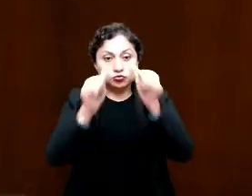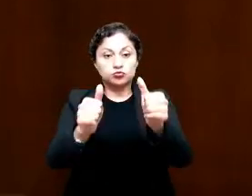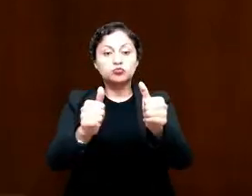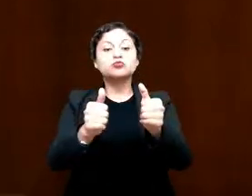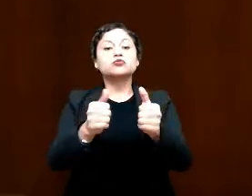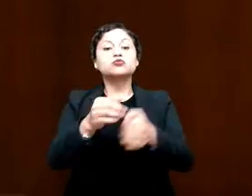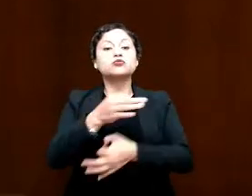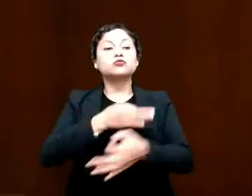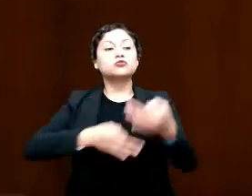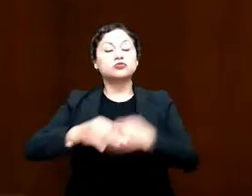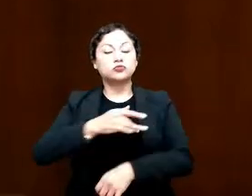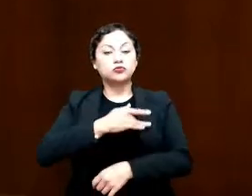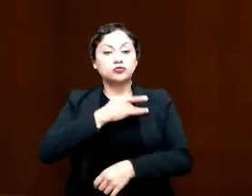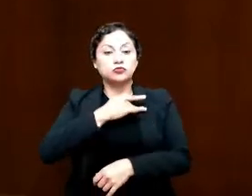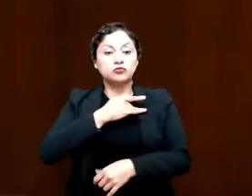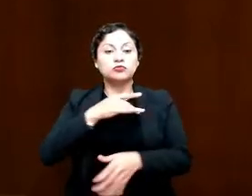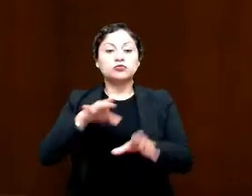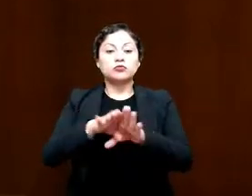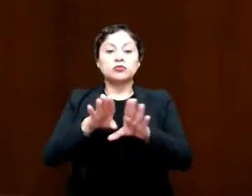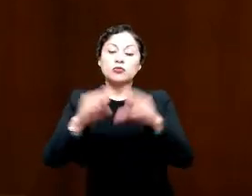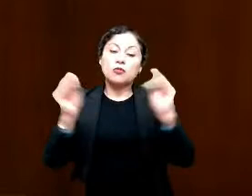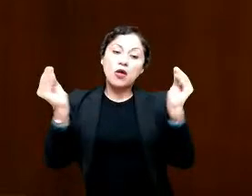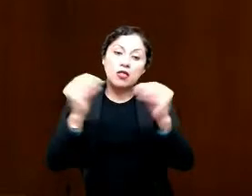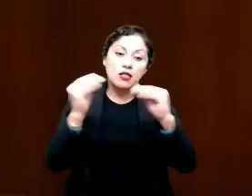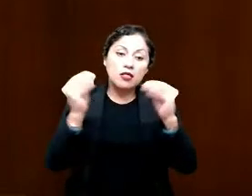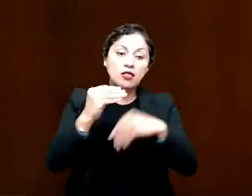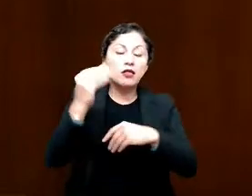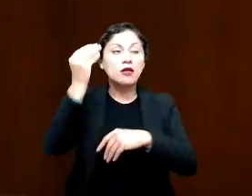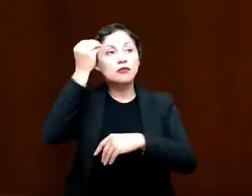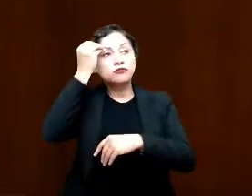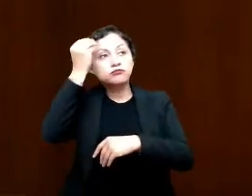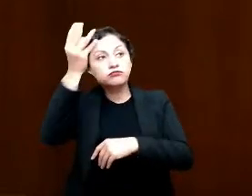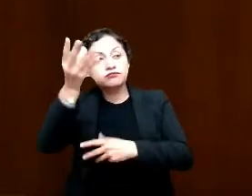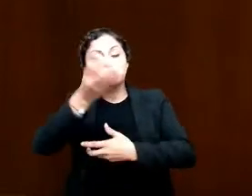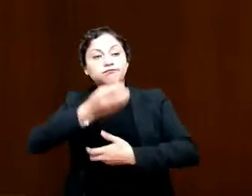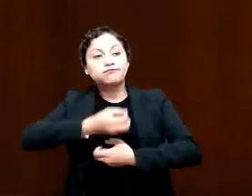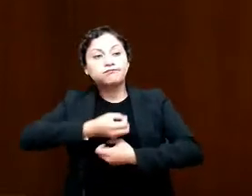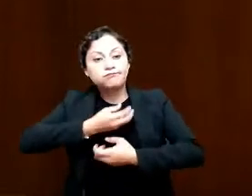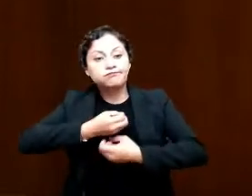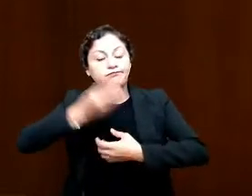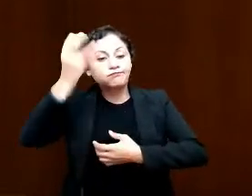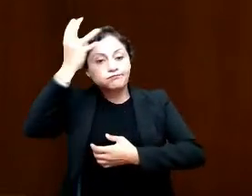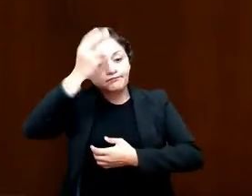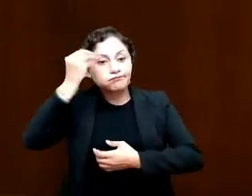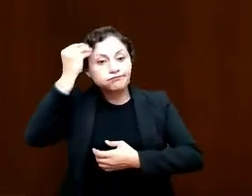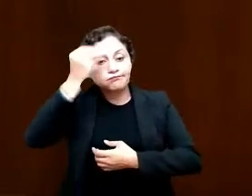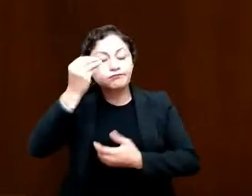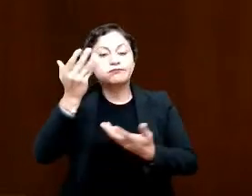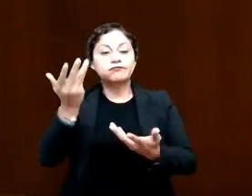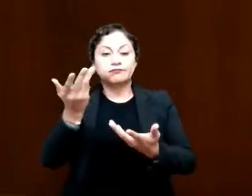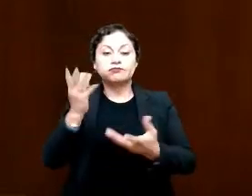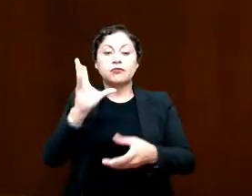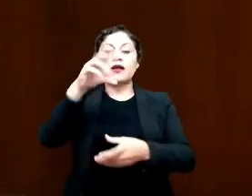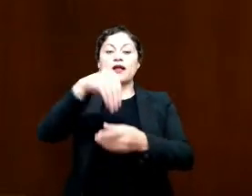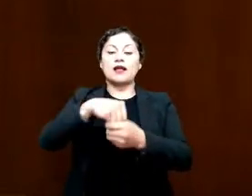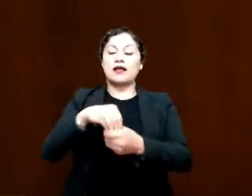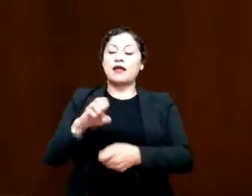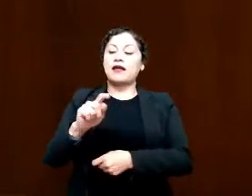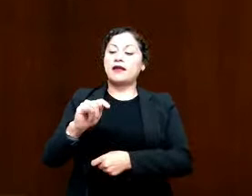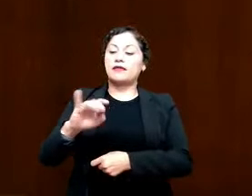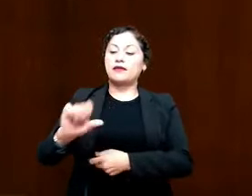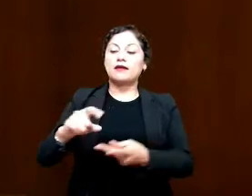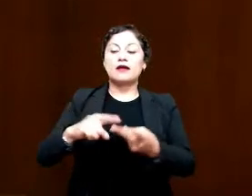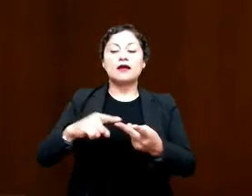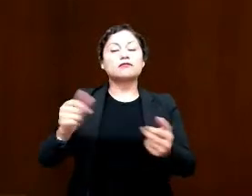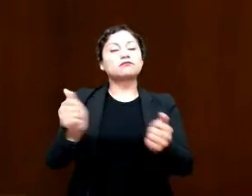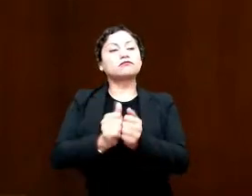debates de altura, argumentos, análisis y teoría, pero para eso tiene que existir ética, conciencia y,